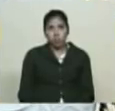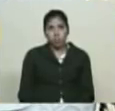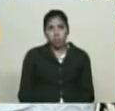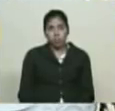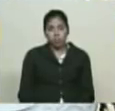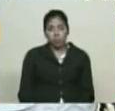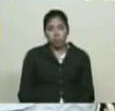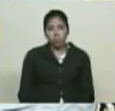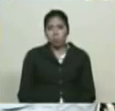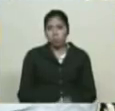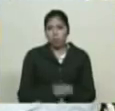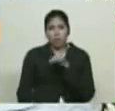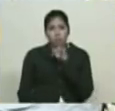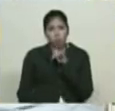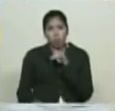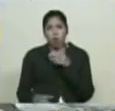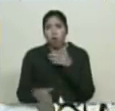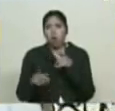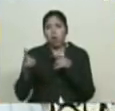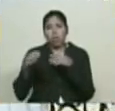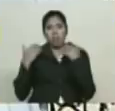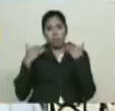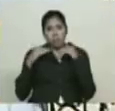doctora Tibisay Lucena, están mejoradas,